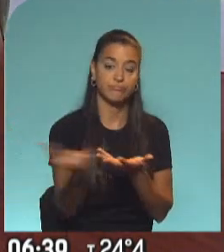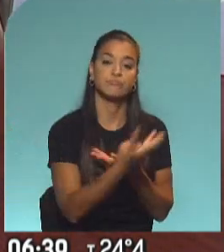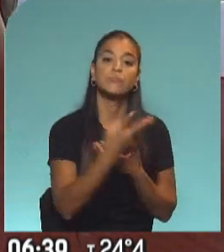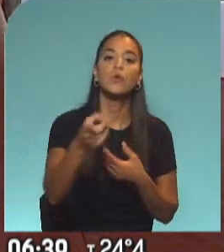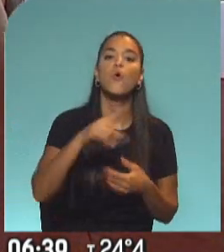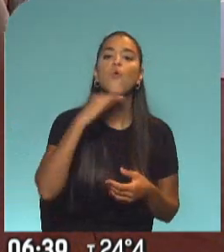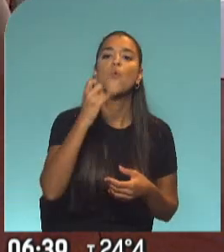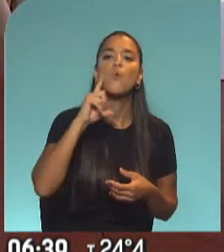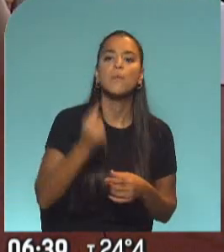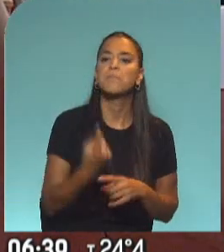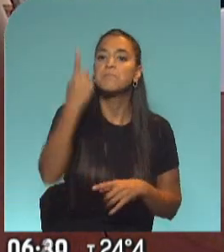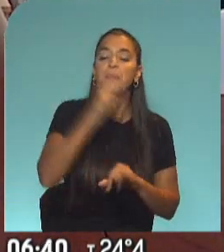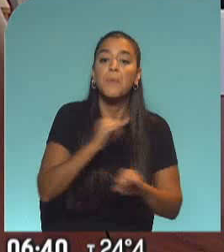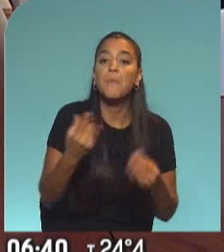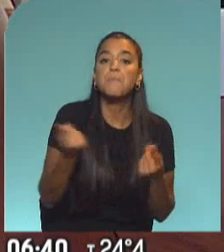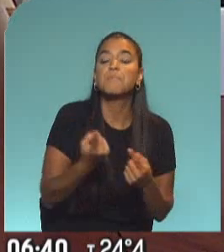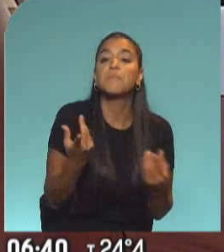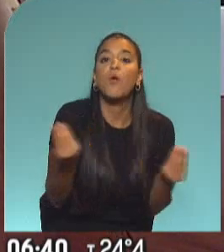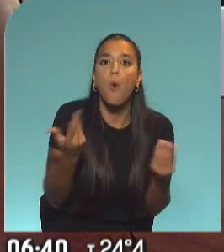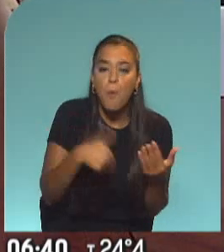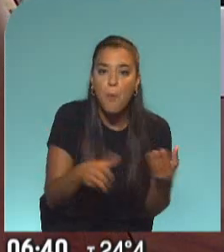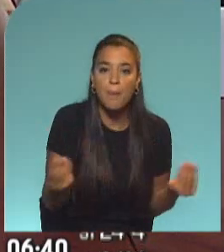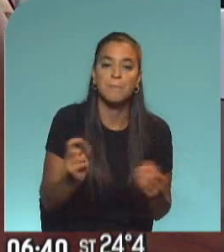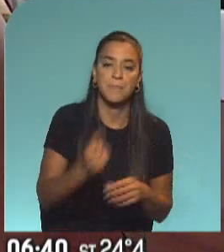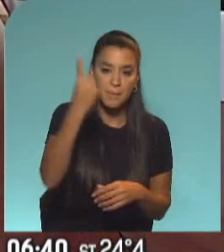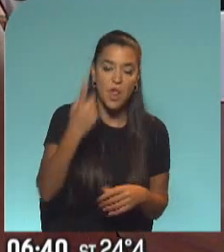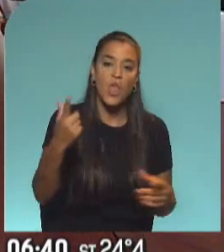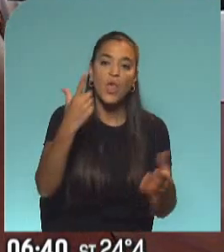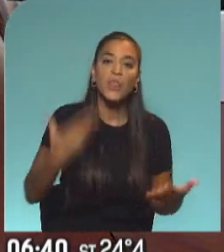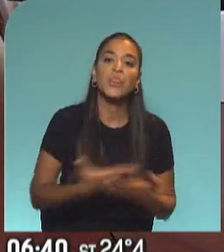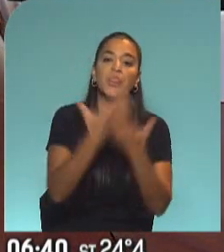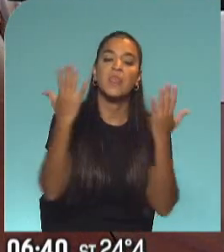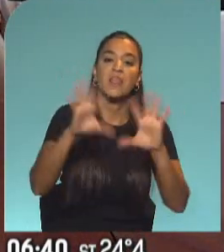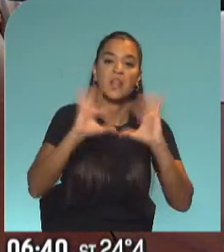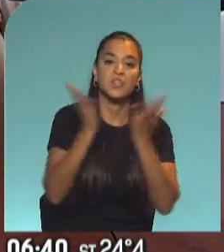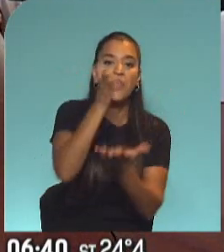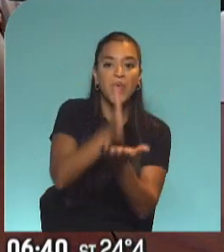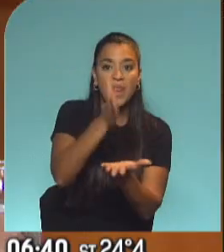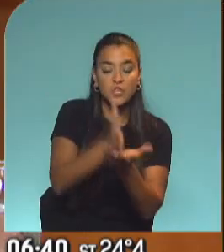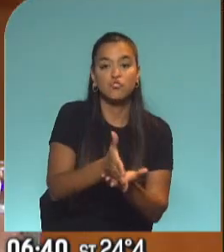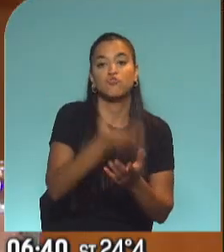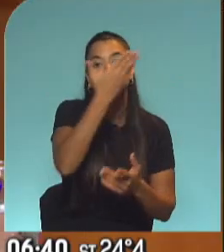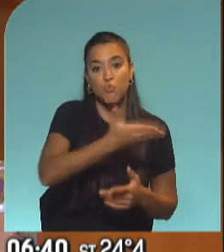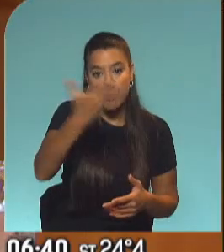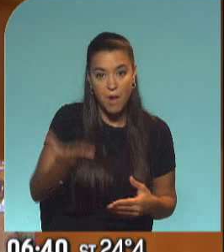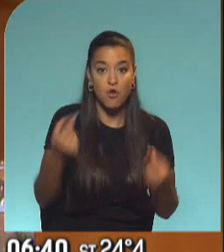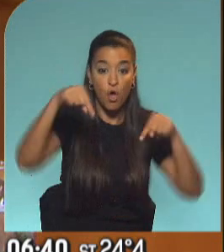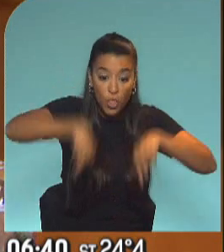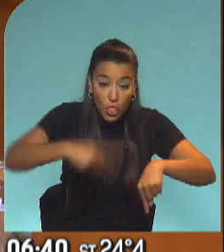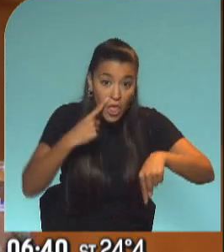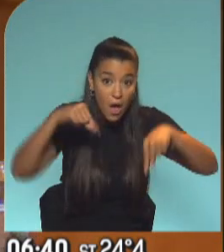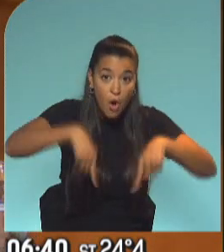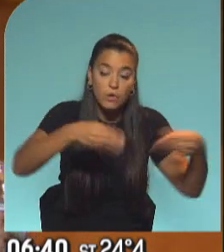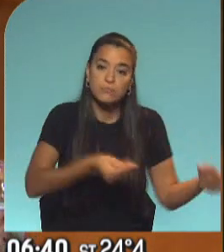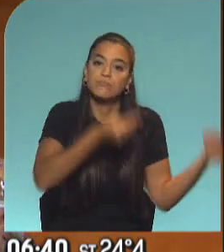Julia, tu primera impresión de lo que se viene hoy. A ver. Bueno, primero, Pablo, el Día Internacional de los Derechos Humanos, claro. Es día de hoy, ingresa